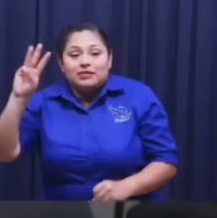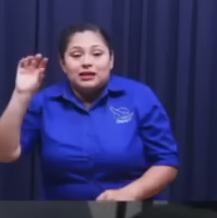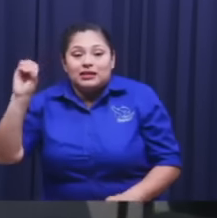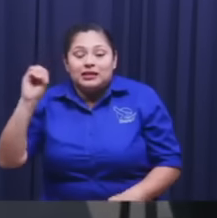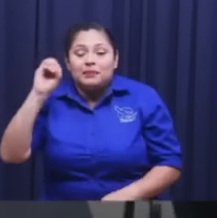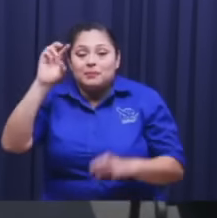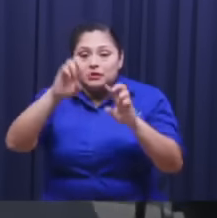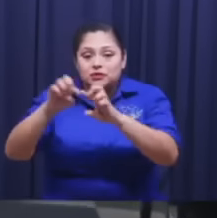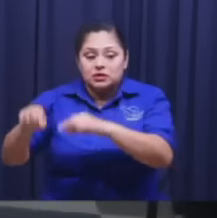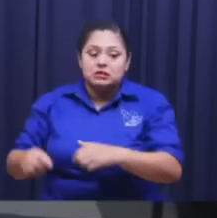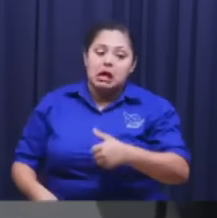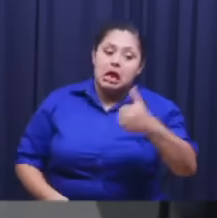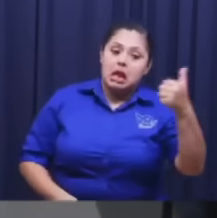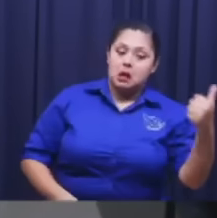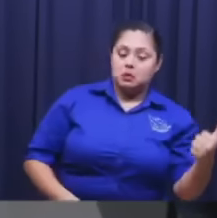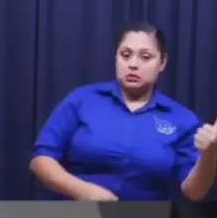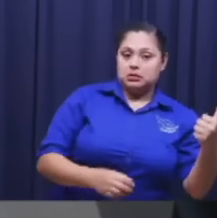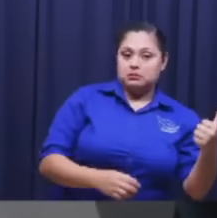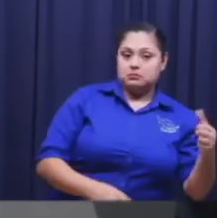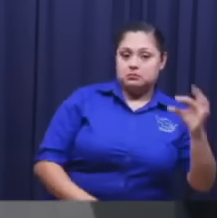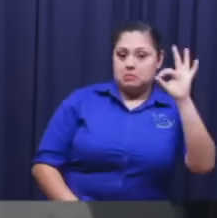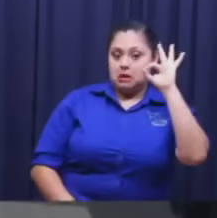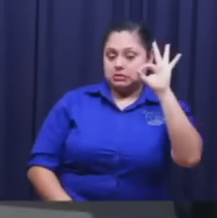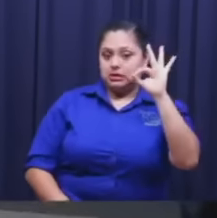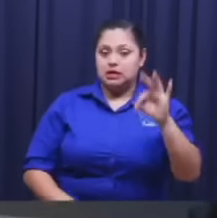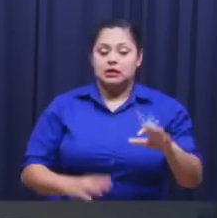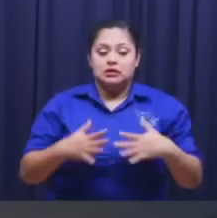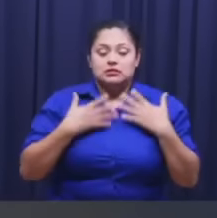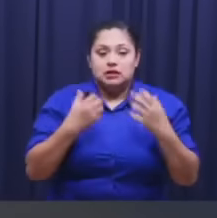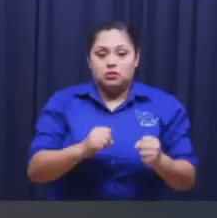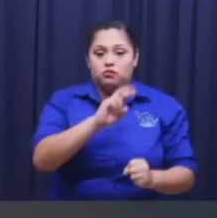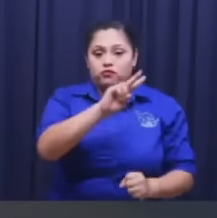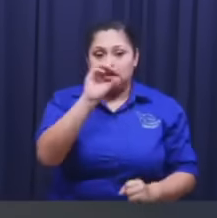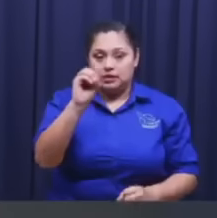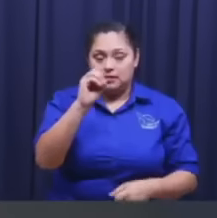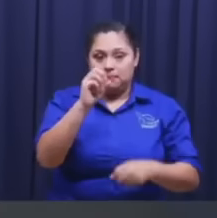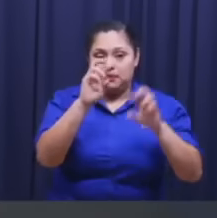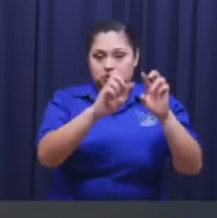Pero ese no es el punto. El punto es: ¿por qué se sanaban